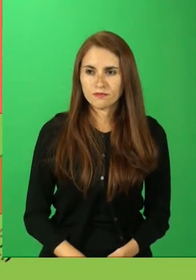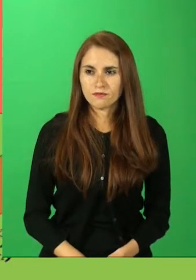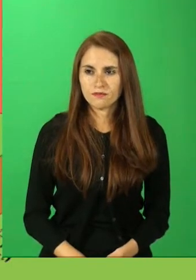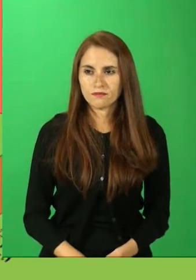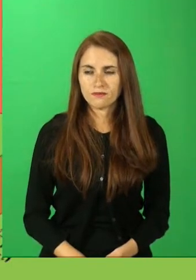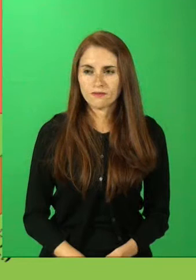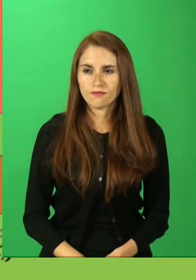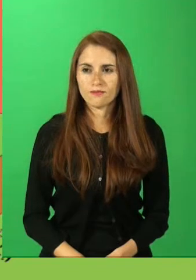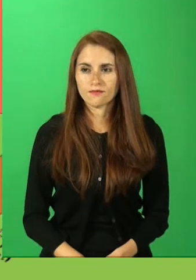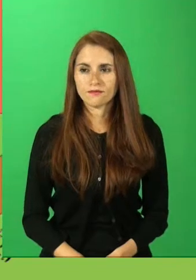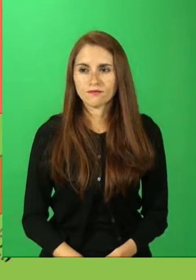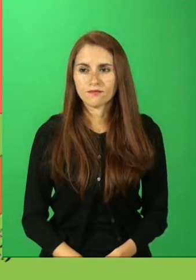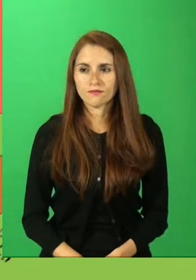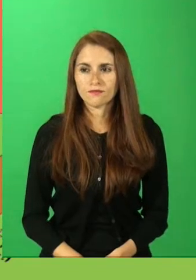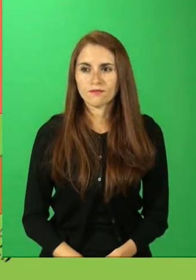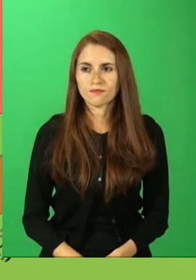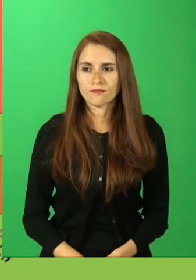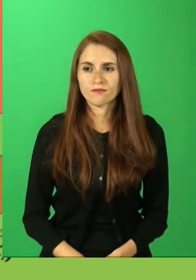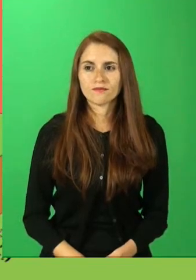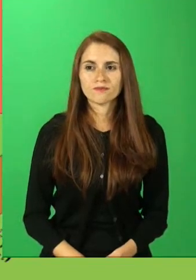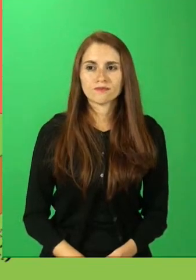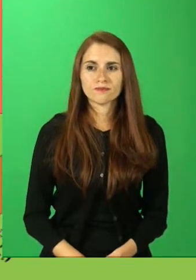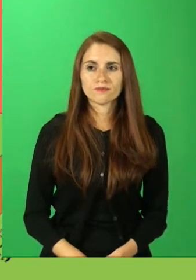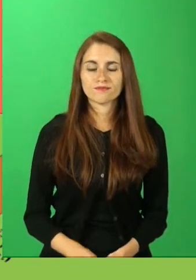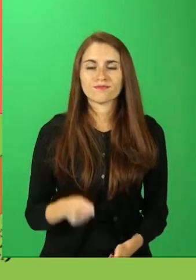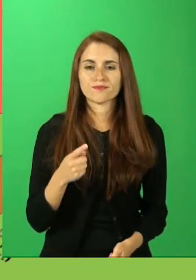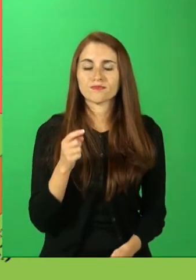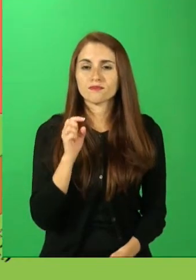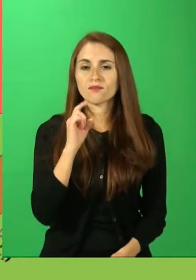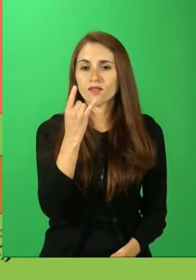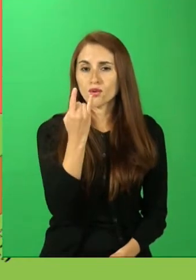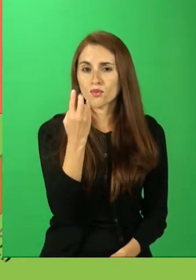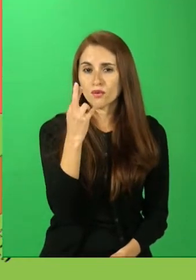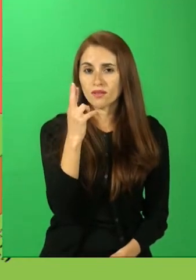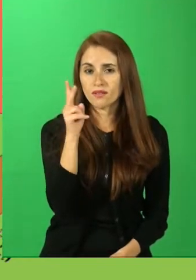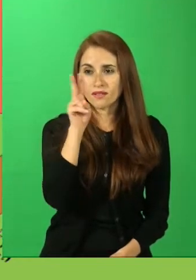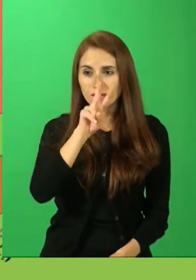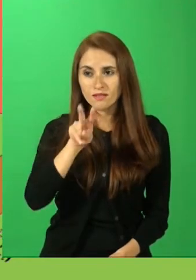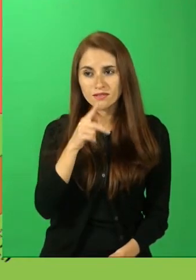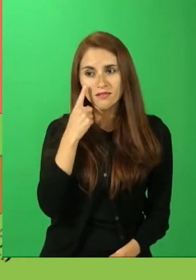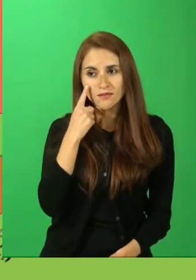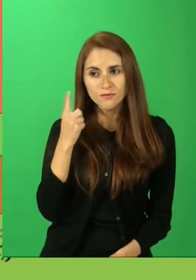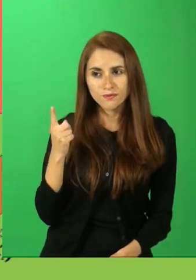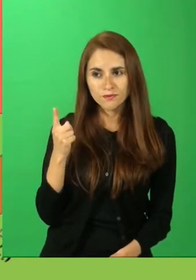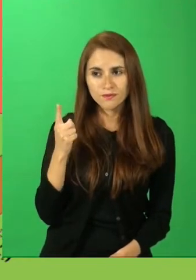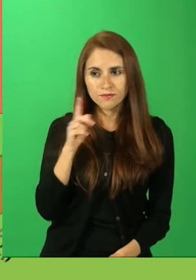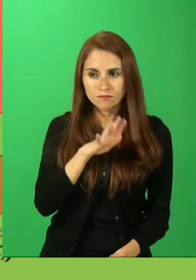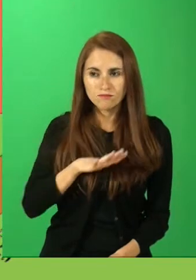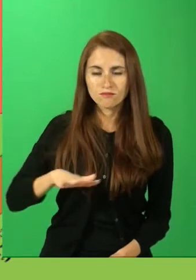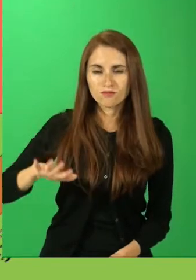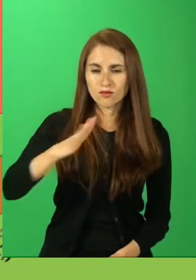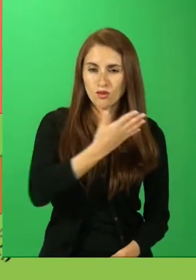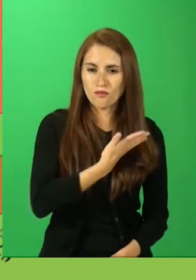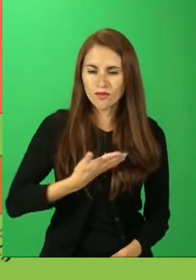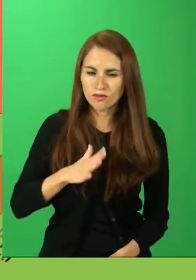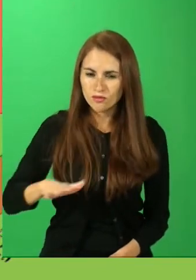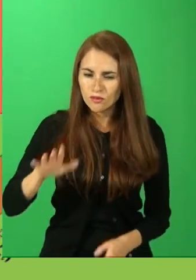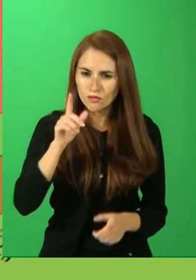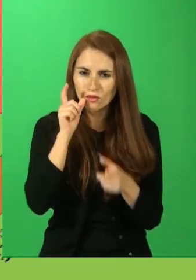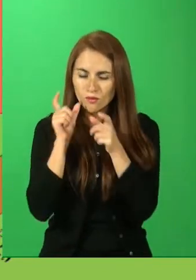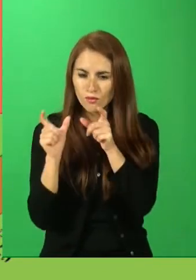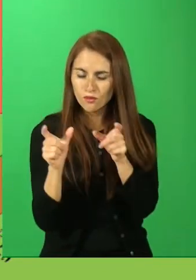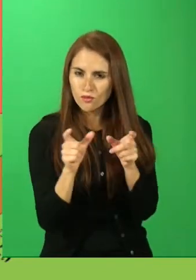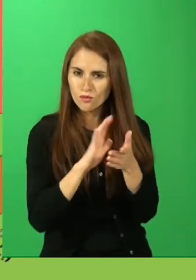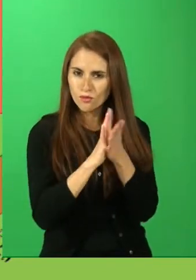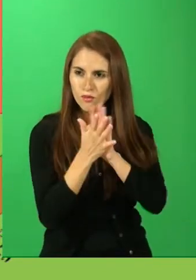organización totalitaria, que en este caso sería la Unión Soviética, y ahora tenemos que hablar de los otros dos países que